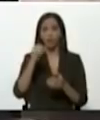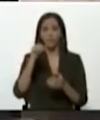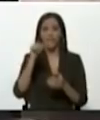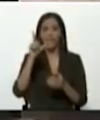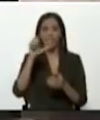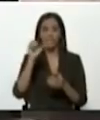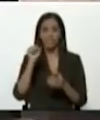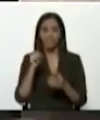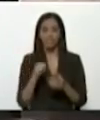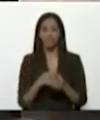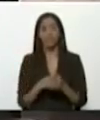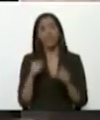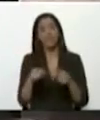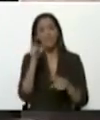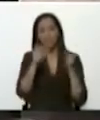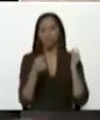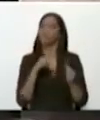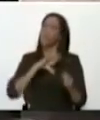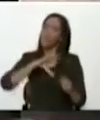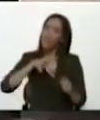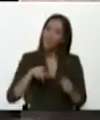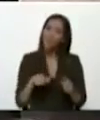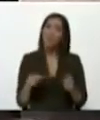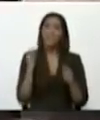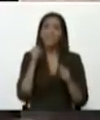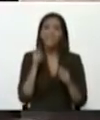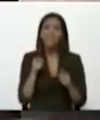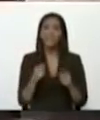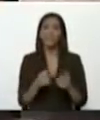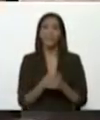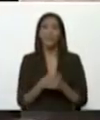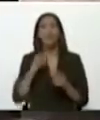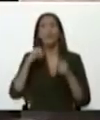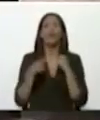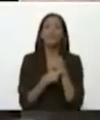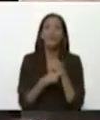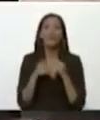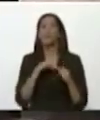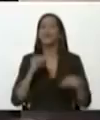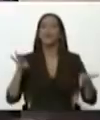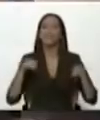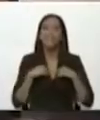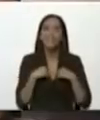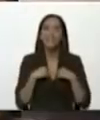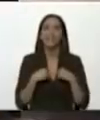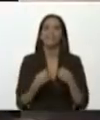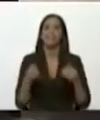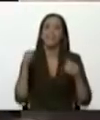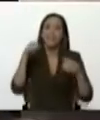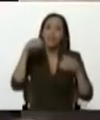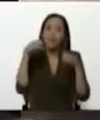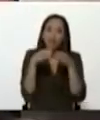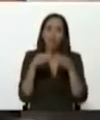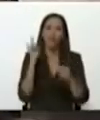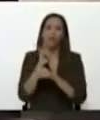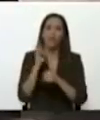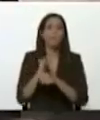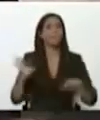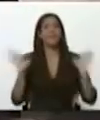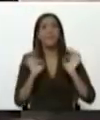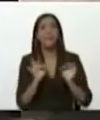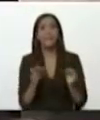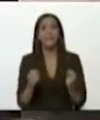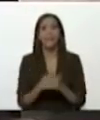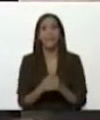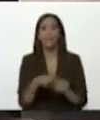Pero estos personajes son unos ladrones. Y si ellos están atacando a Guaidó, es porque no hacen parte de la macolla de extorsión. Más nada, compadre. Esto es